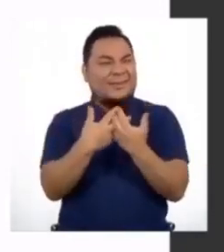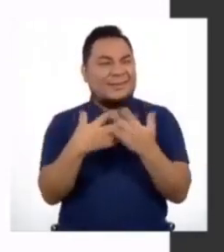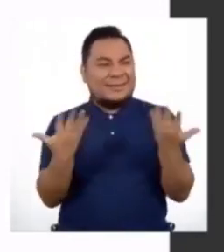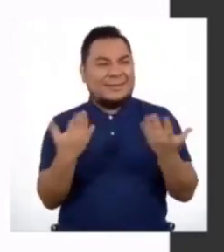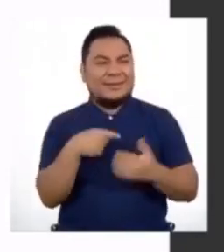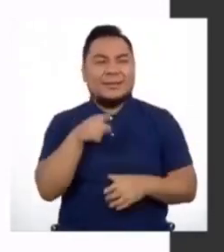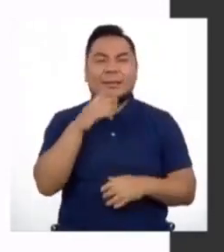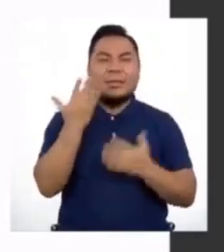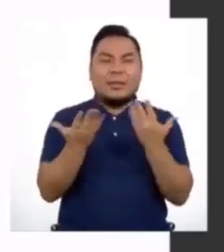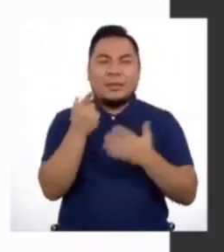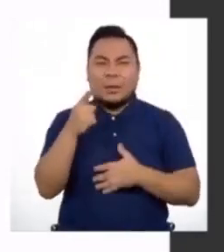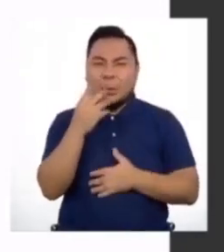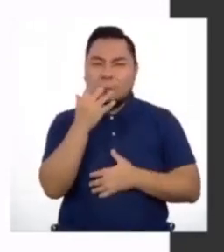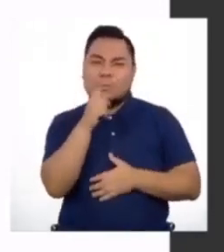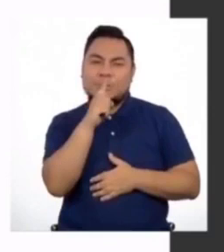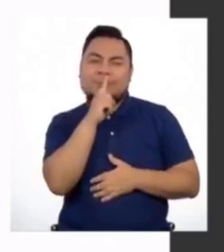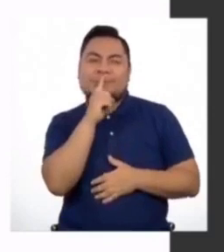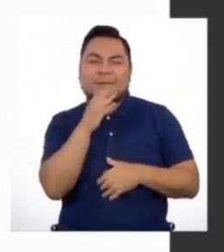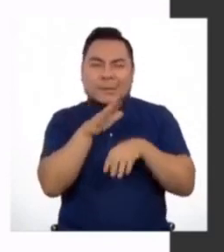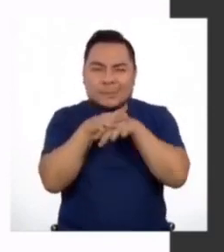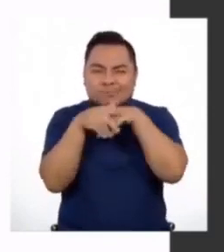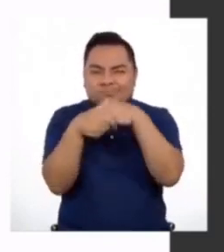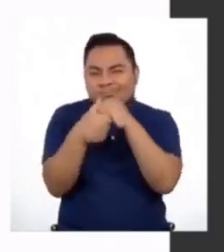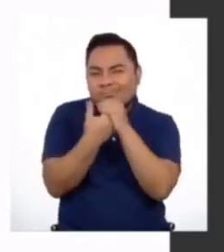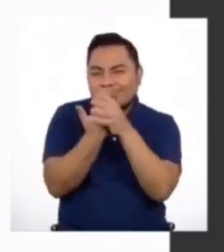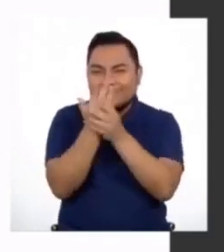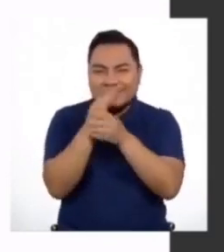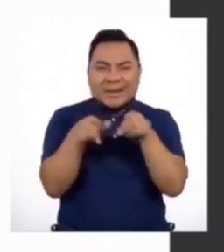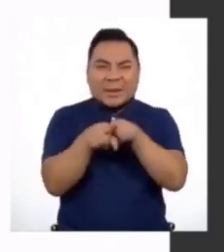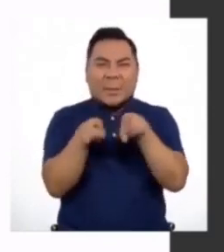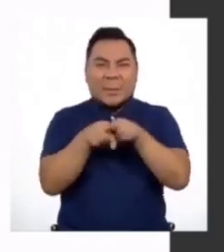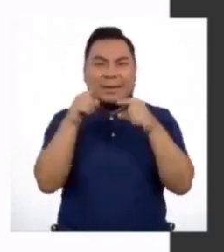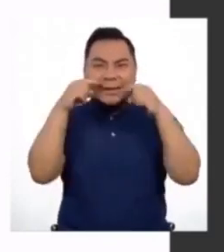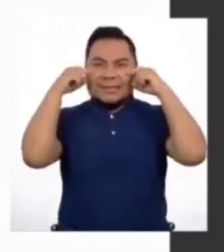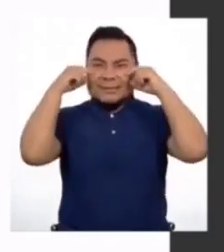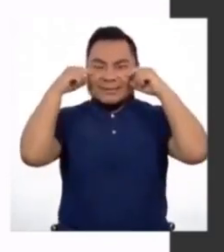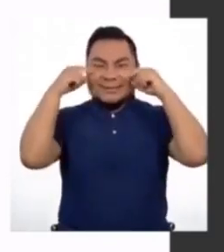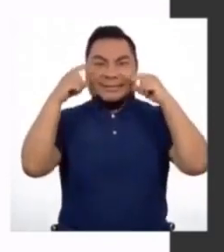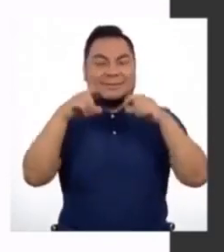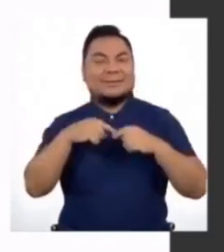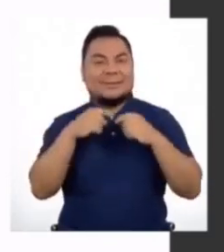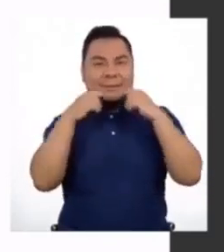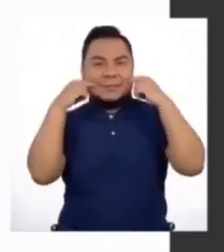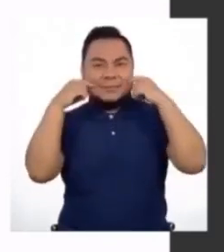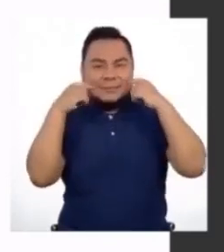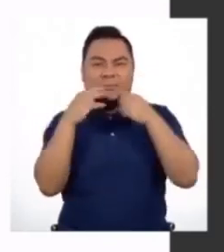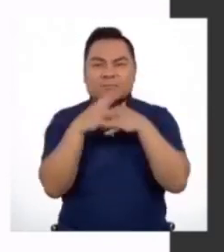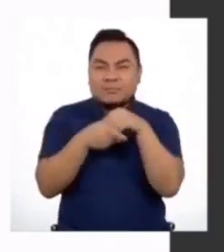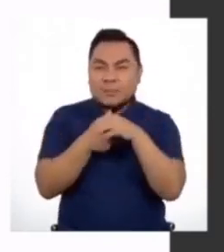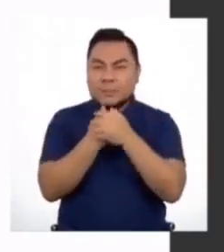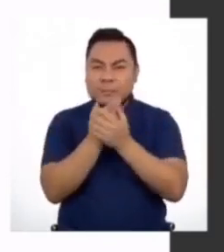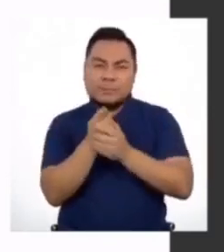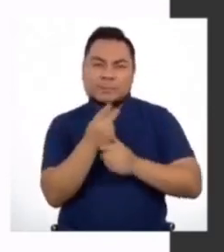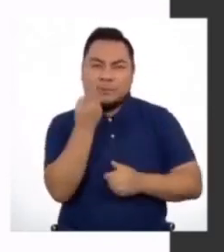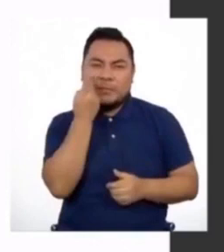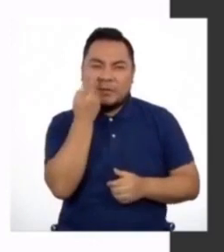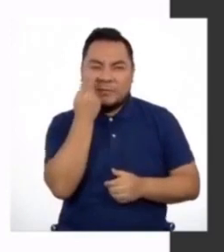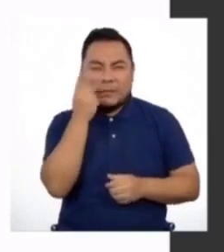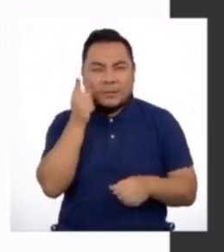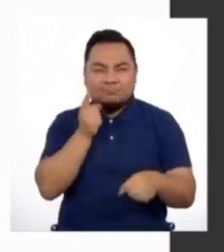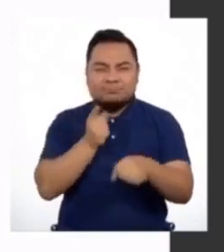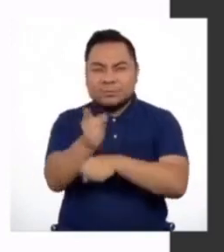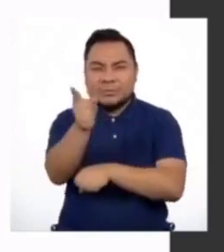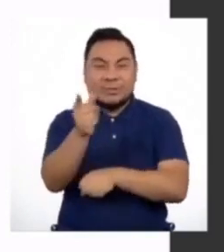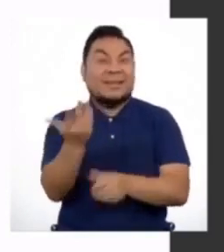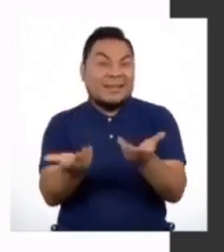alguien malicioso, alguien astuto, que va a hacer algo que nos puede hacer daño a alguien,